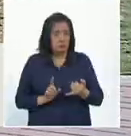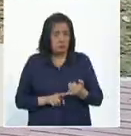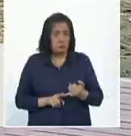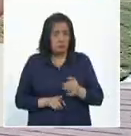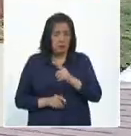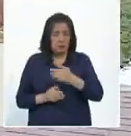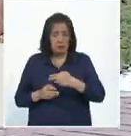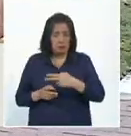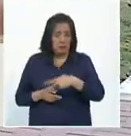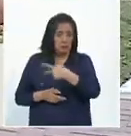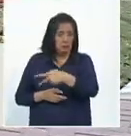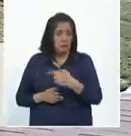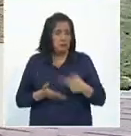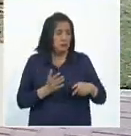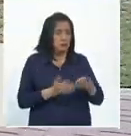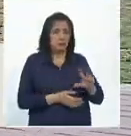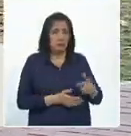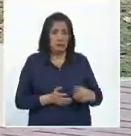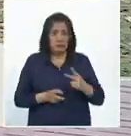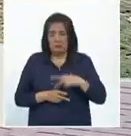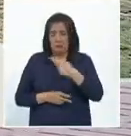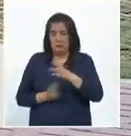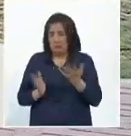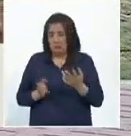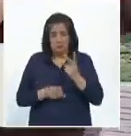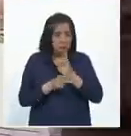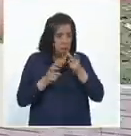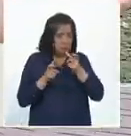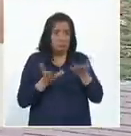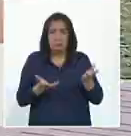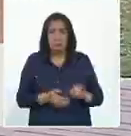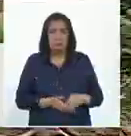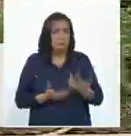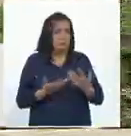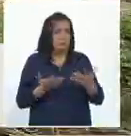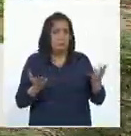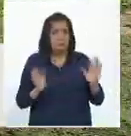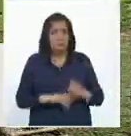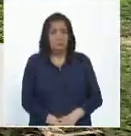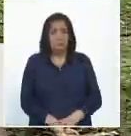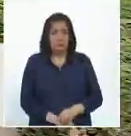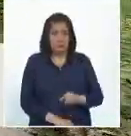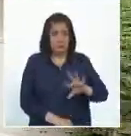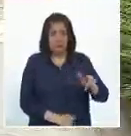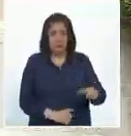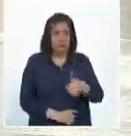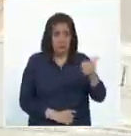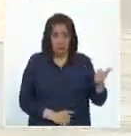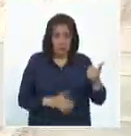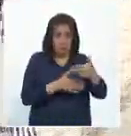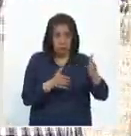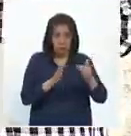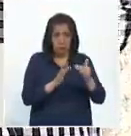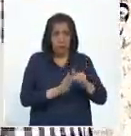a una vecina. ¿Y qué le robaron? A pesar de que había seguridad. Ajá. Electrodomésticos, pero no sé. Este robo de otro departamento ocurrió